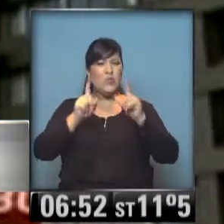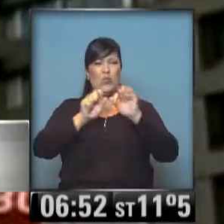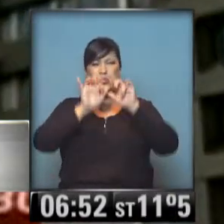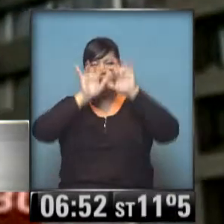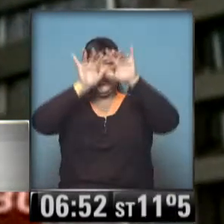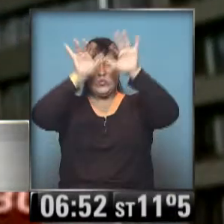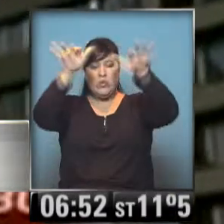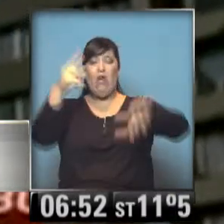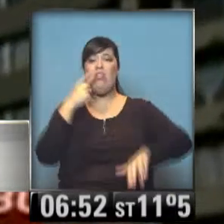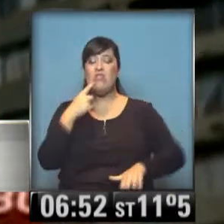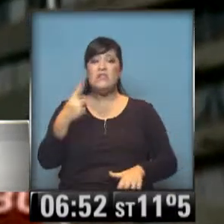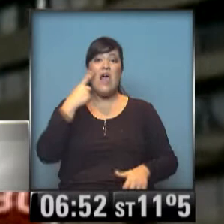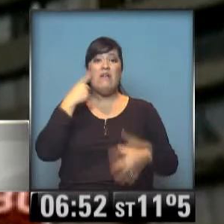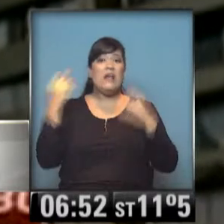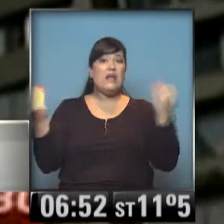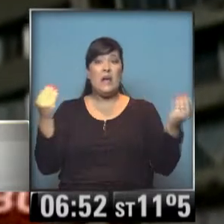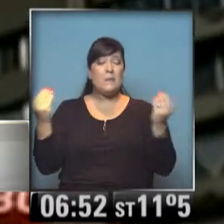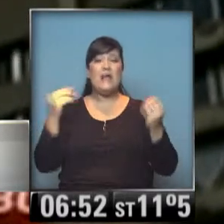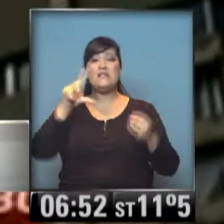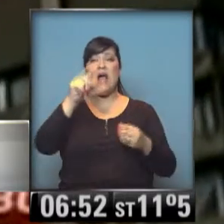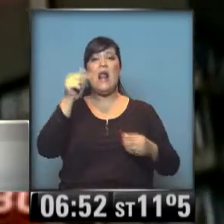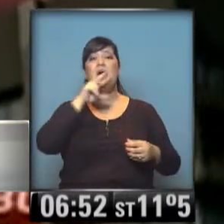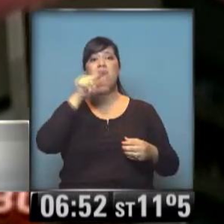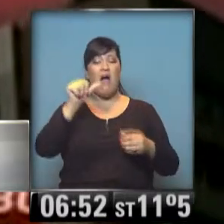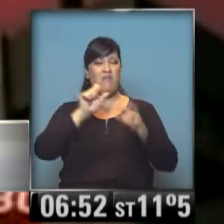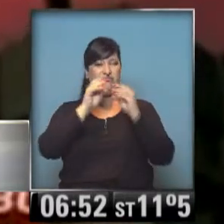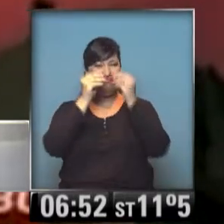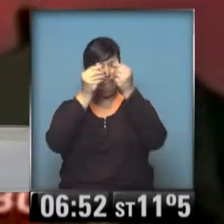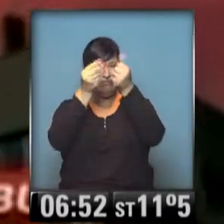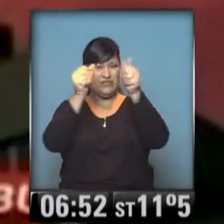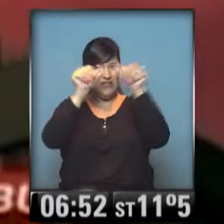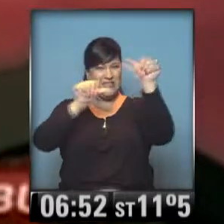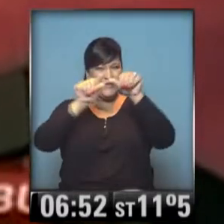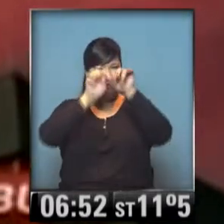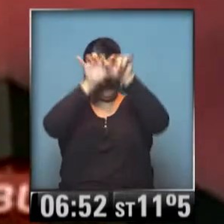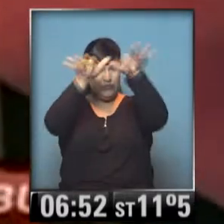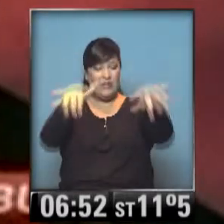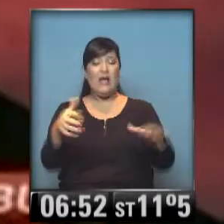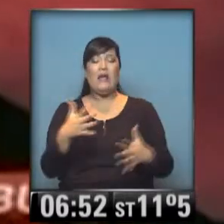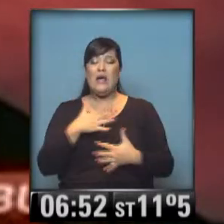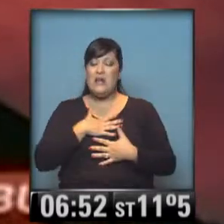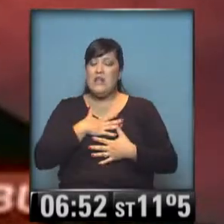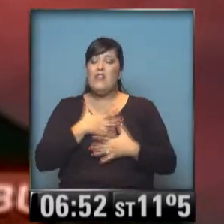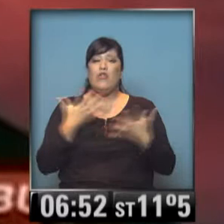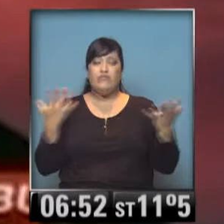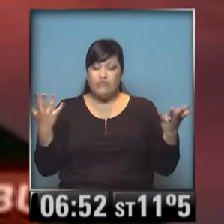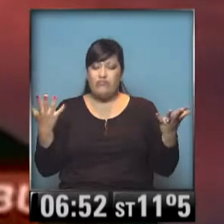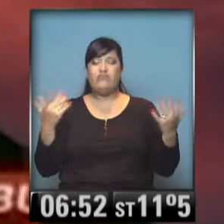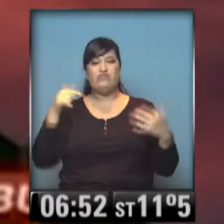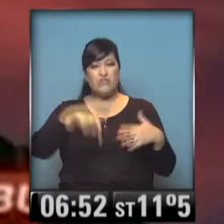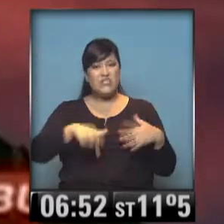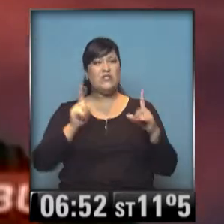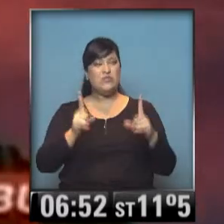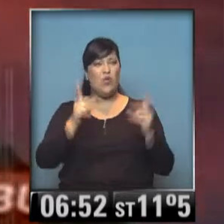está esperando a ver qué pasa con la lava en las próximas horas. Queridísimos amigos, esta es la situación que nos preocupa